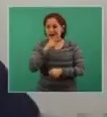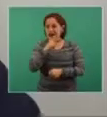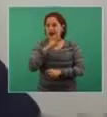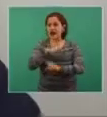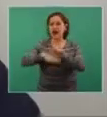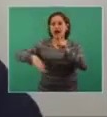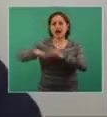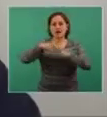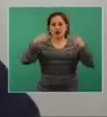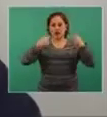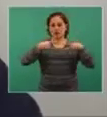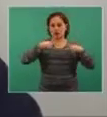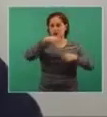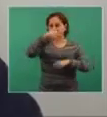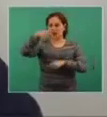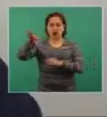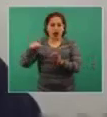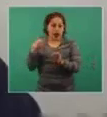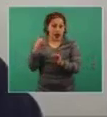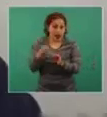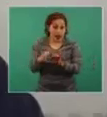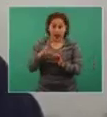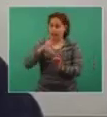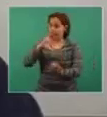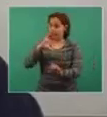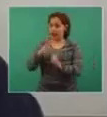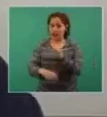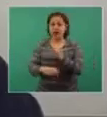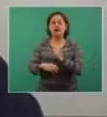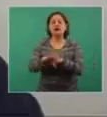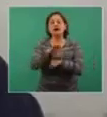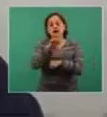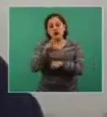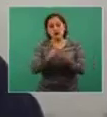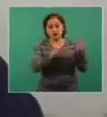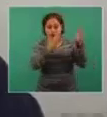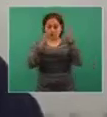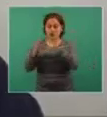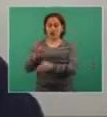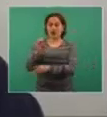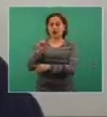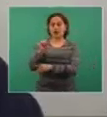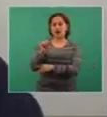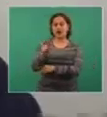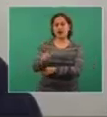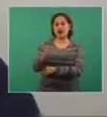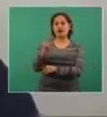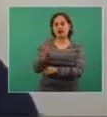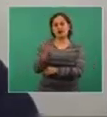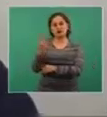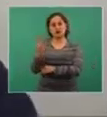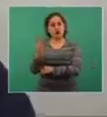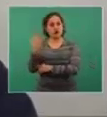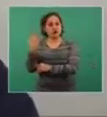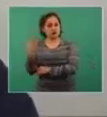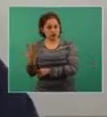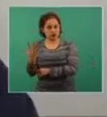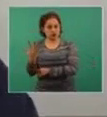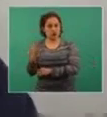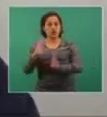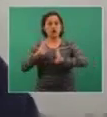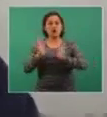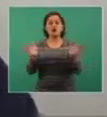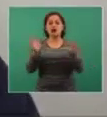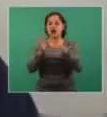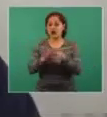la etapa 2 que integra a nuestros adultos mayores y podremos seguir con las etapas 3, 4 y 5 que vienen claramente